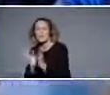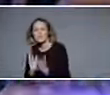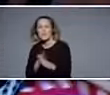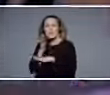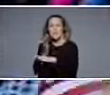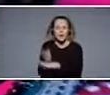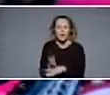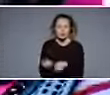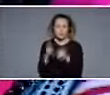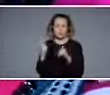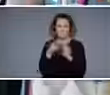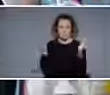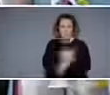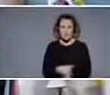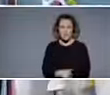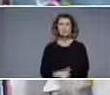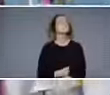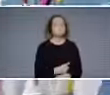va a arreglar.